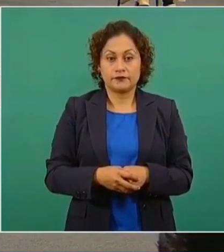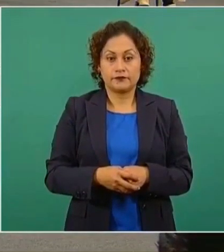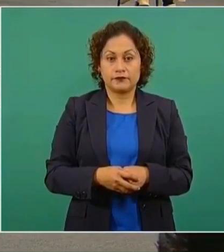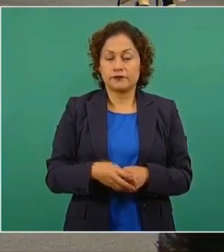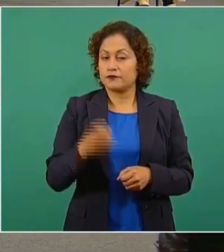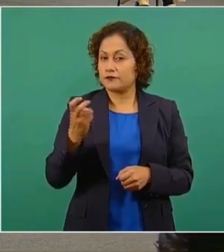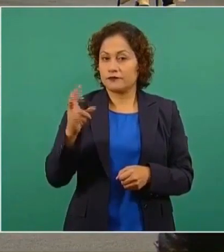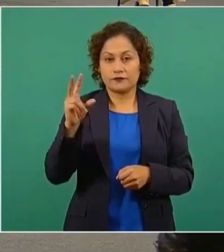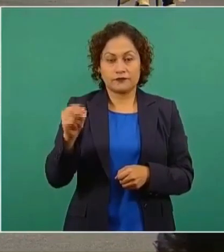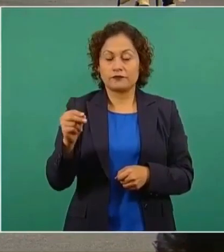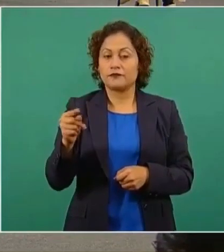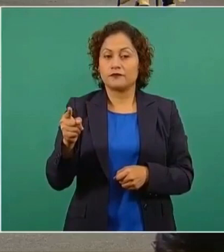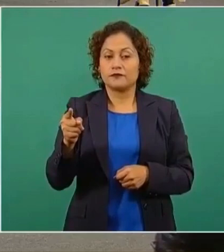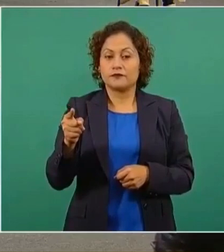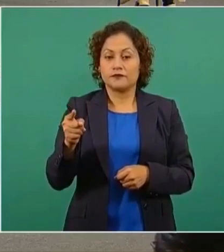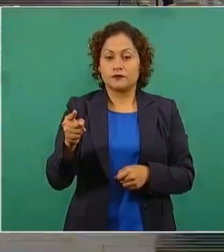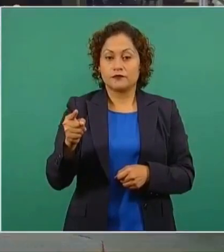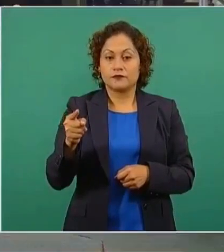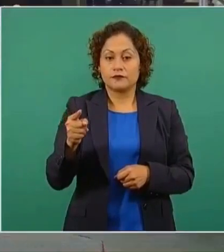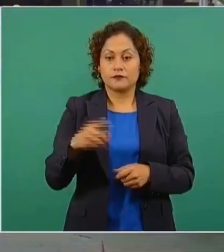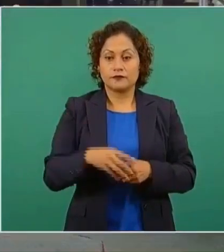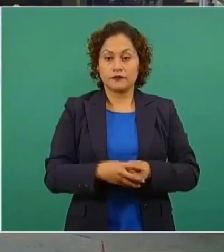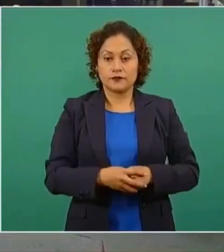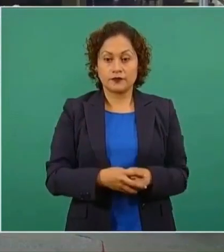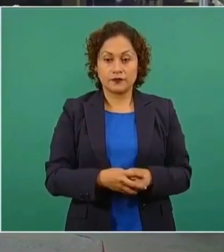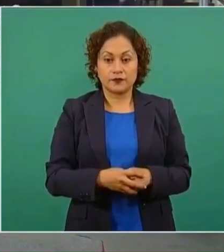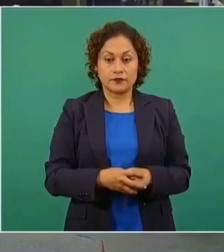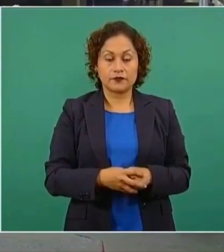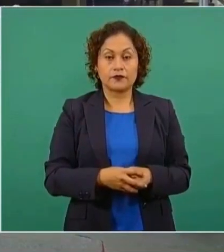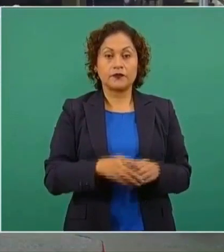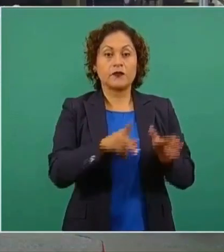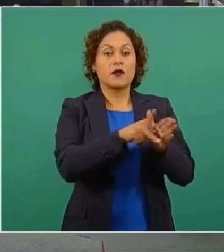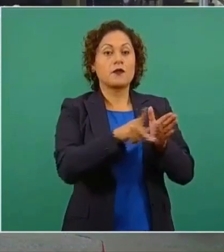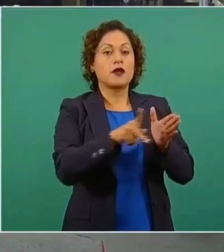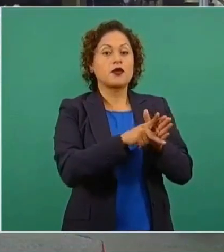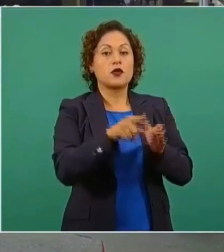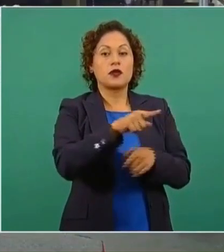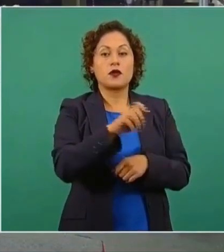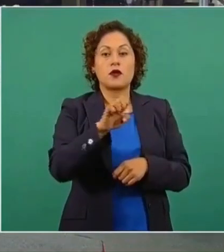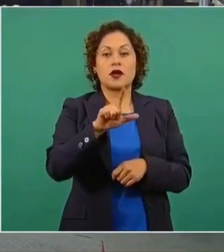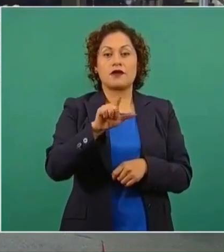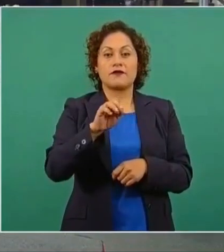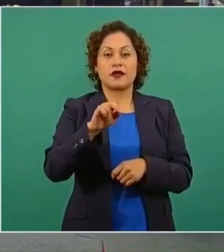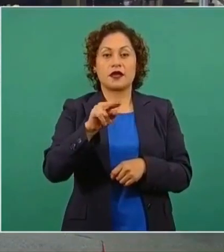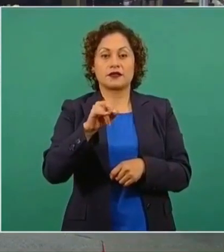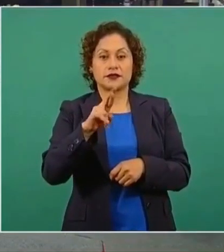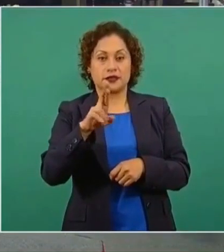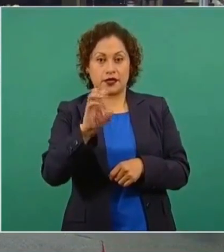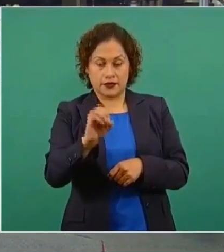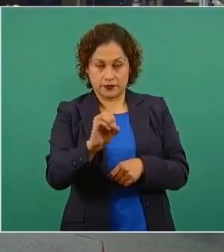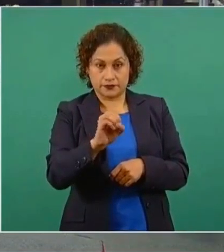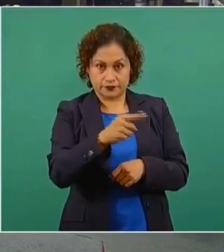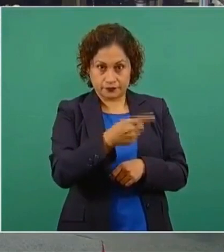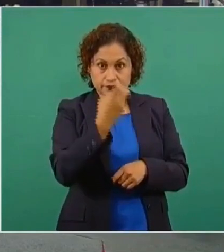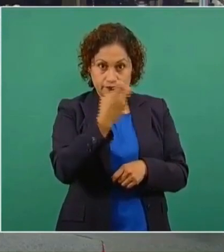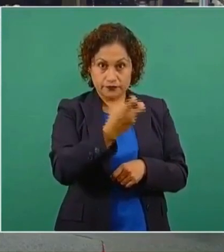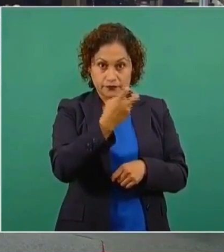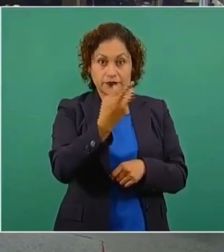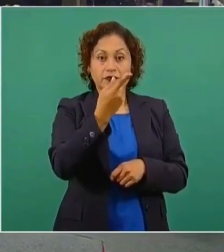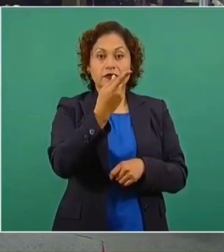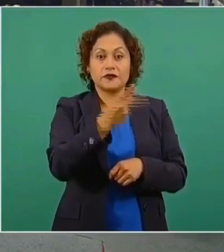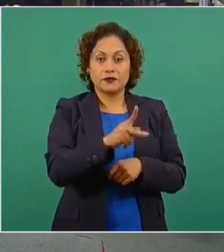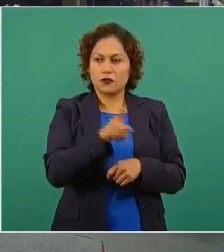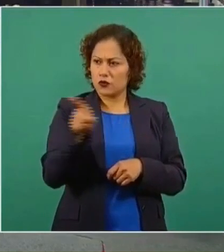no, la de el Financiero, sobre esa, pero tienen un